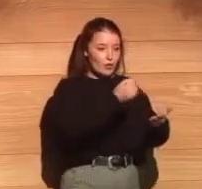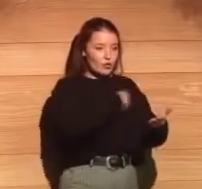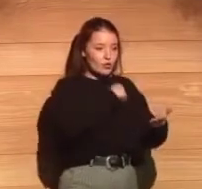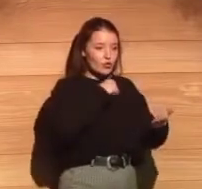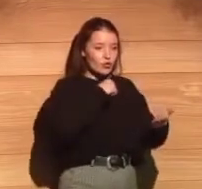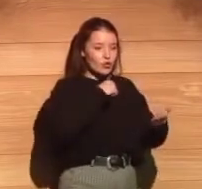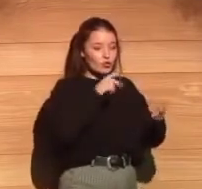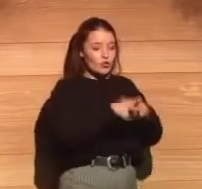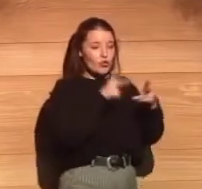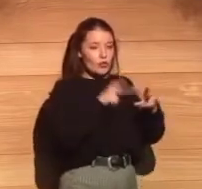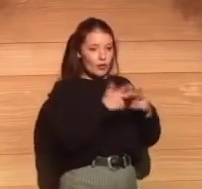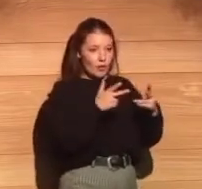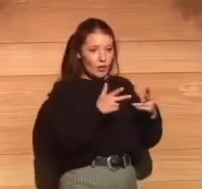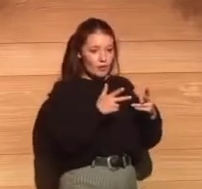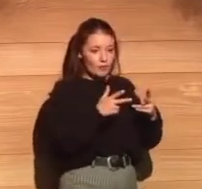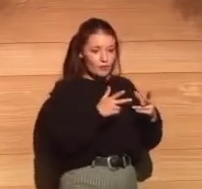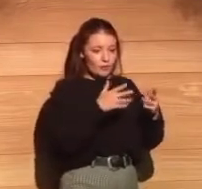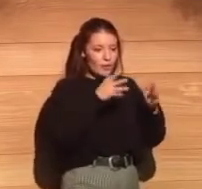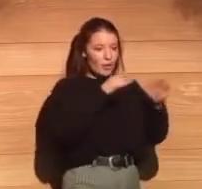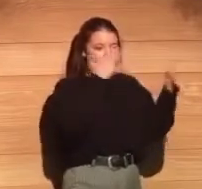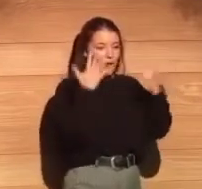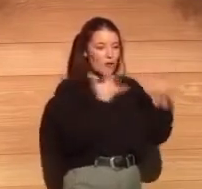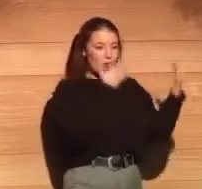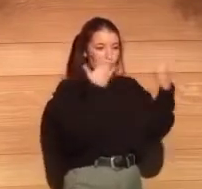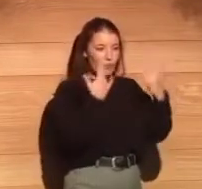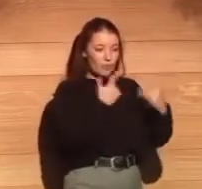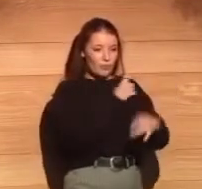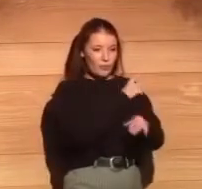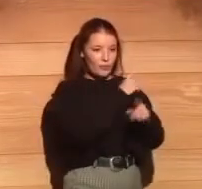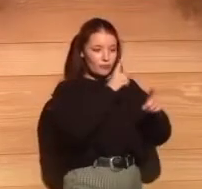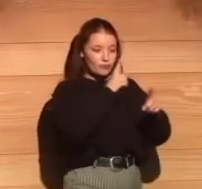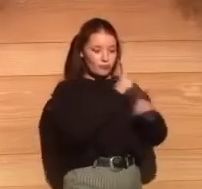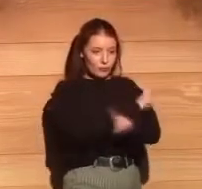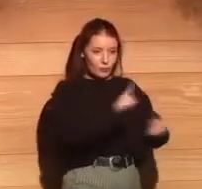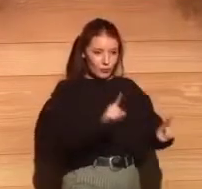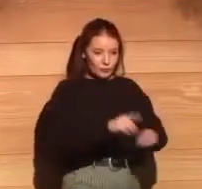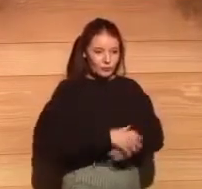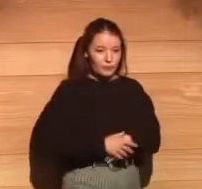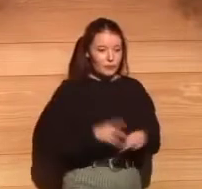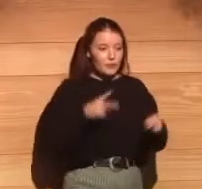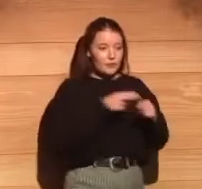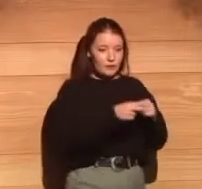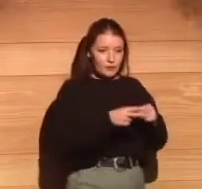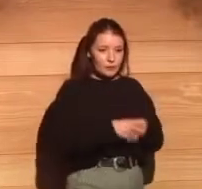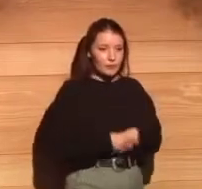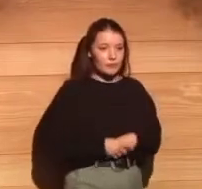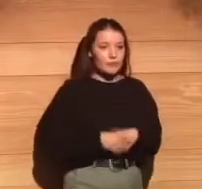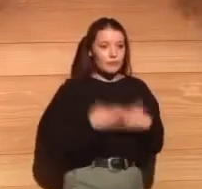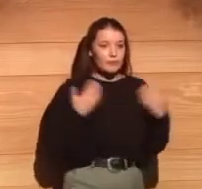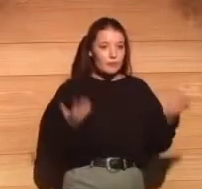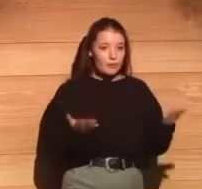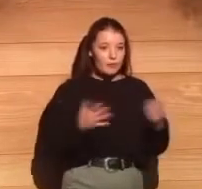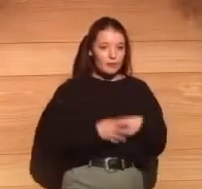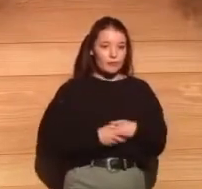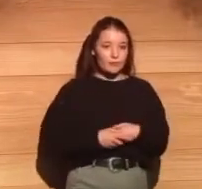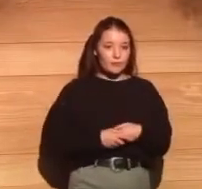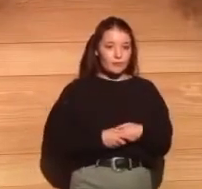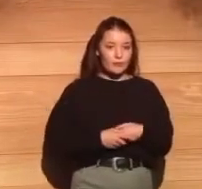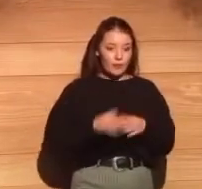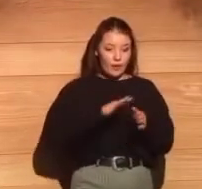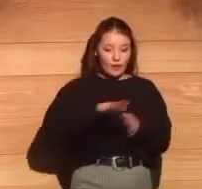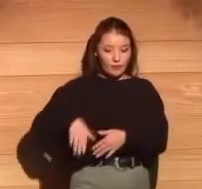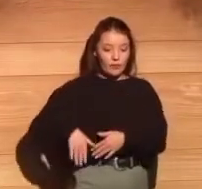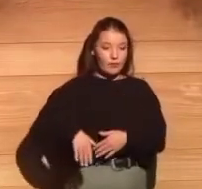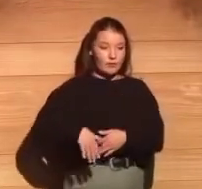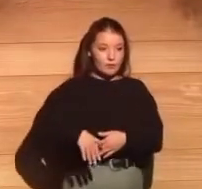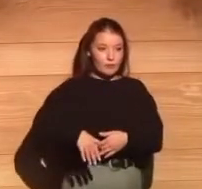manipulando de esta forma tan sumamente descarada, como estamos viendo en los momentos actuales. ¿Qué sucede? Al final, la situación que